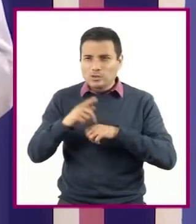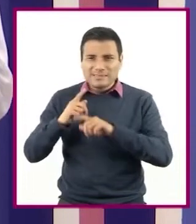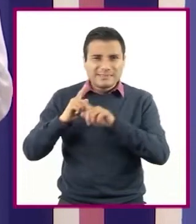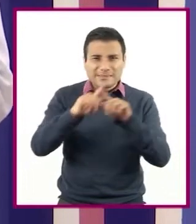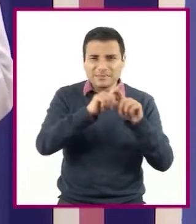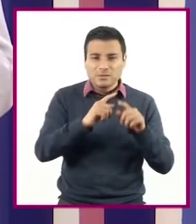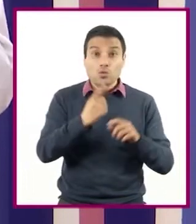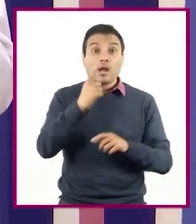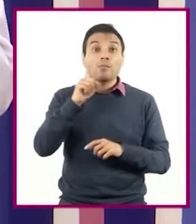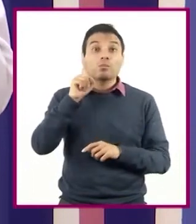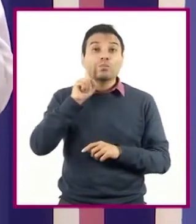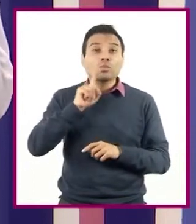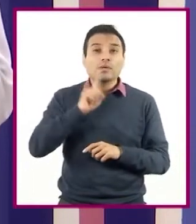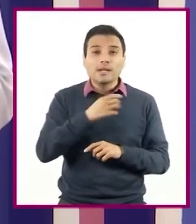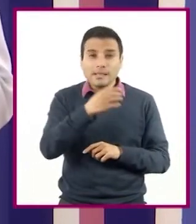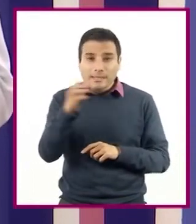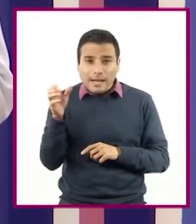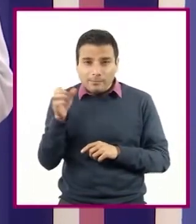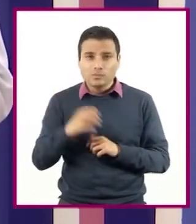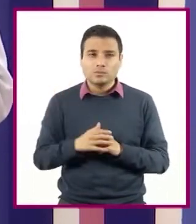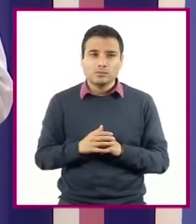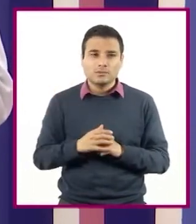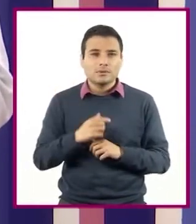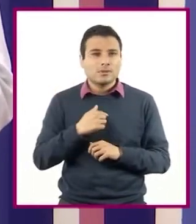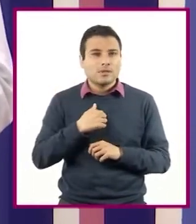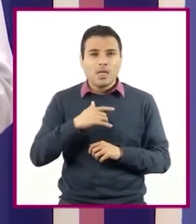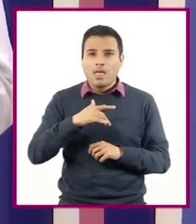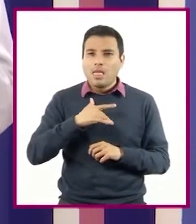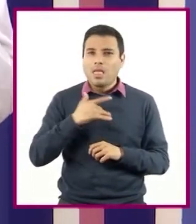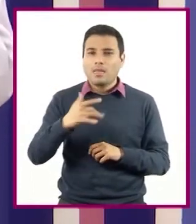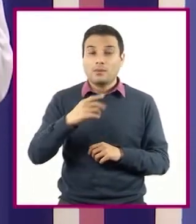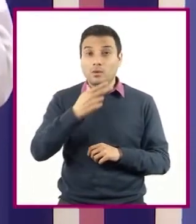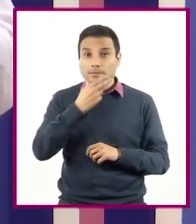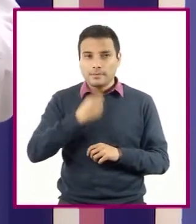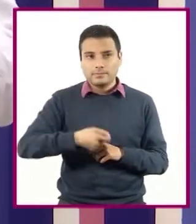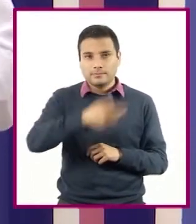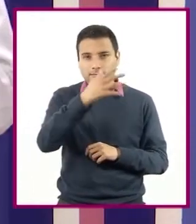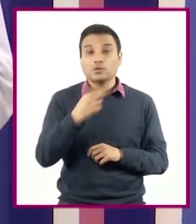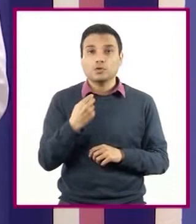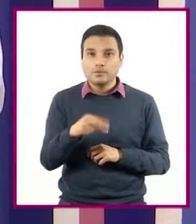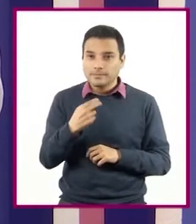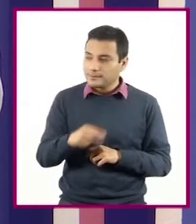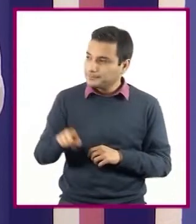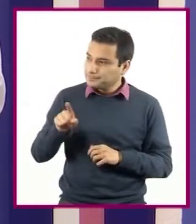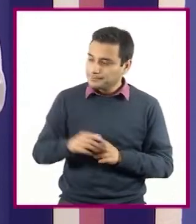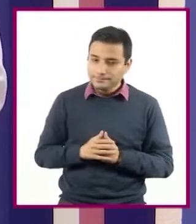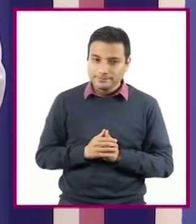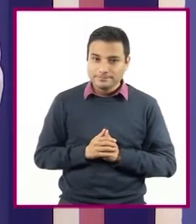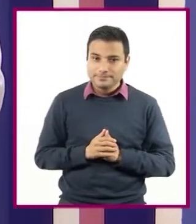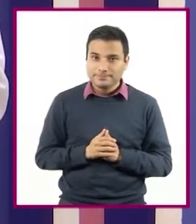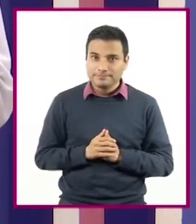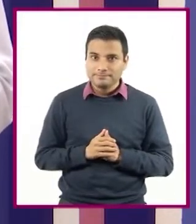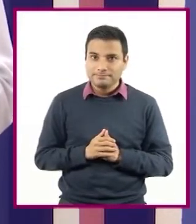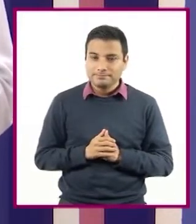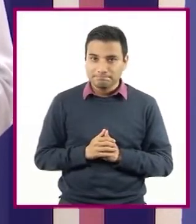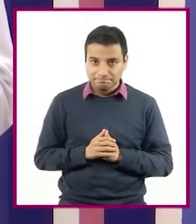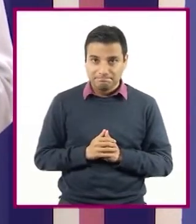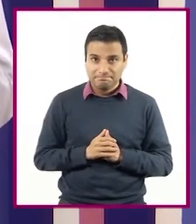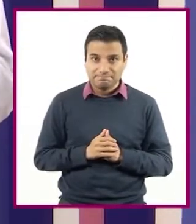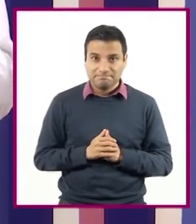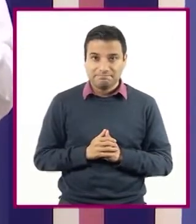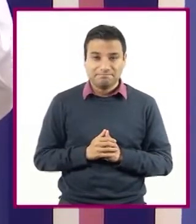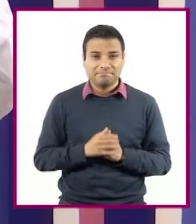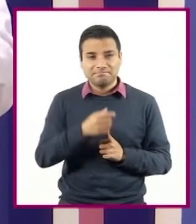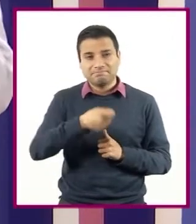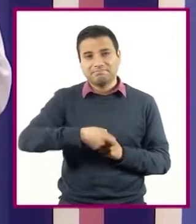una campesina, Aldonza Lorenzo, a quien Quijote llamaba Dulcinea del Toboso, y le dio el título